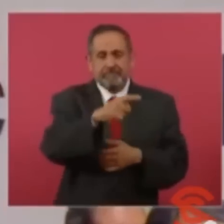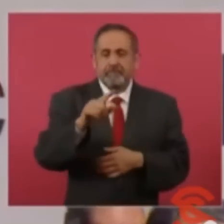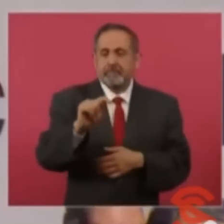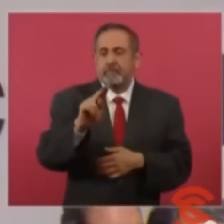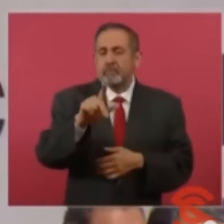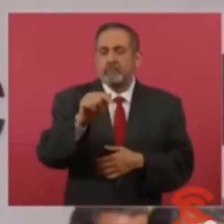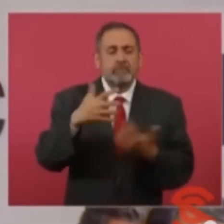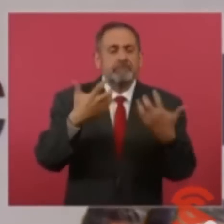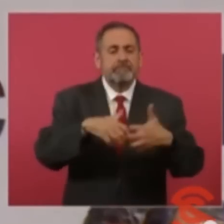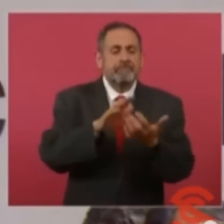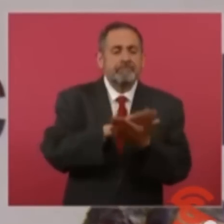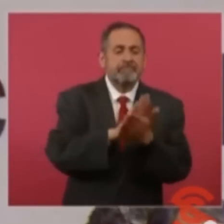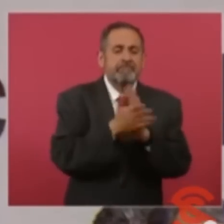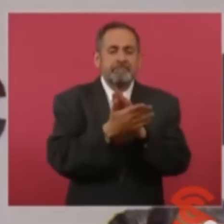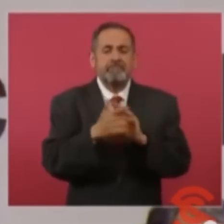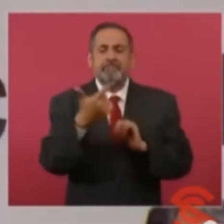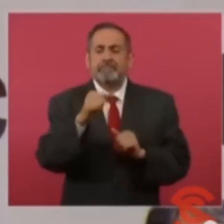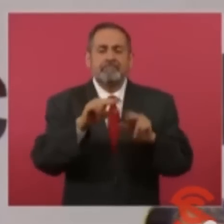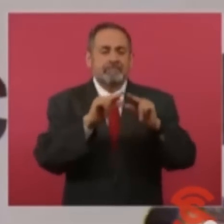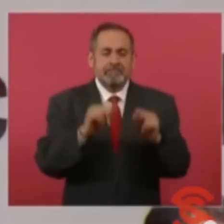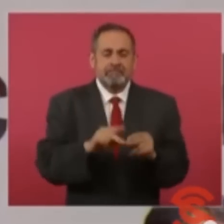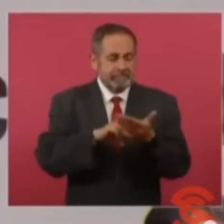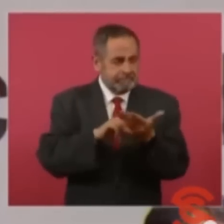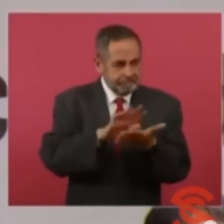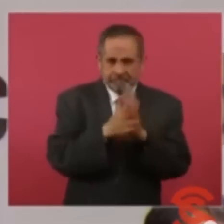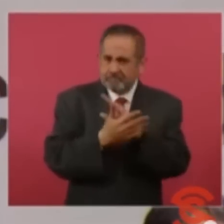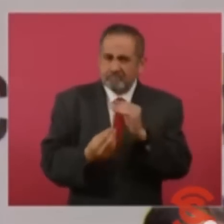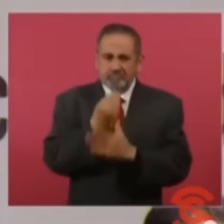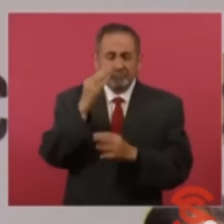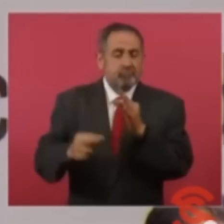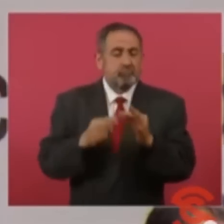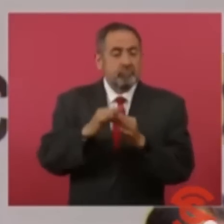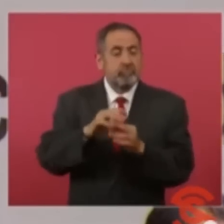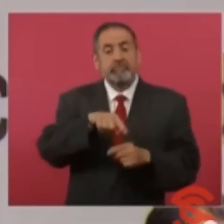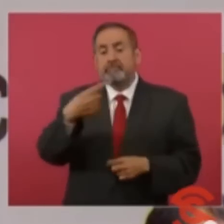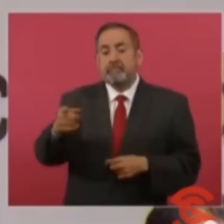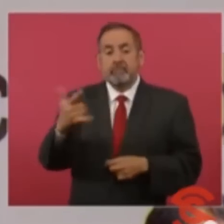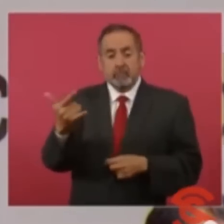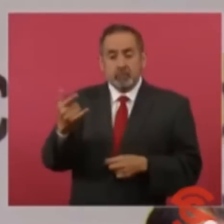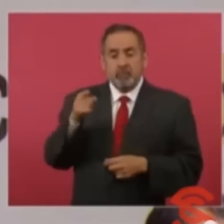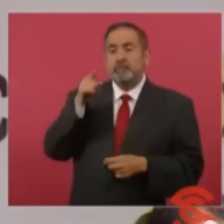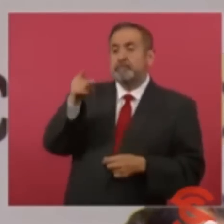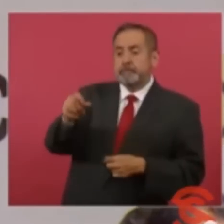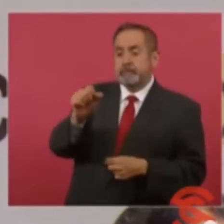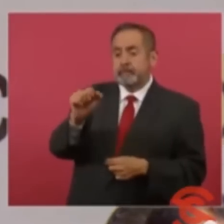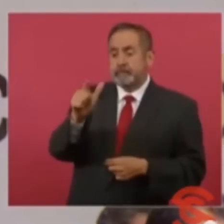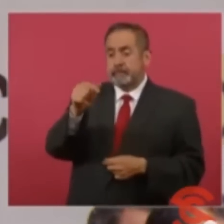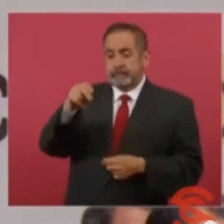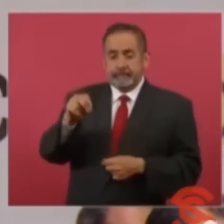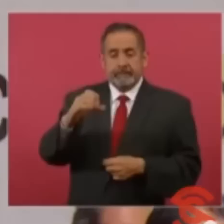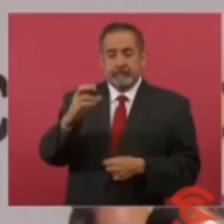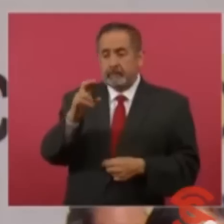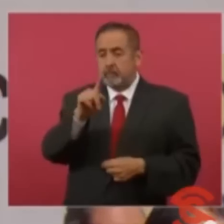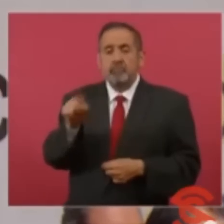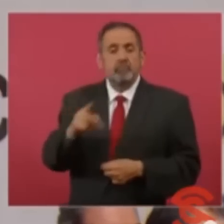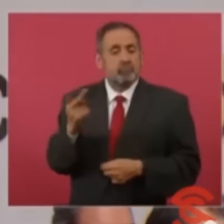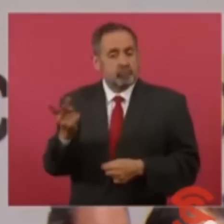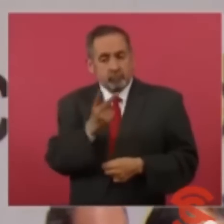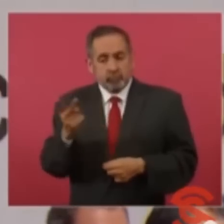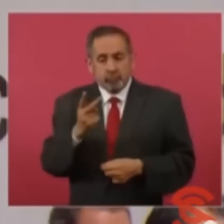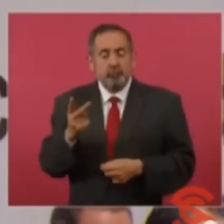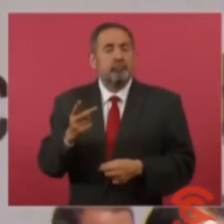Tula y en julio del año próximo la de Salina Cruz, ambas con una inversión